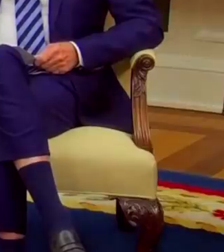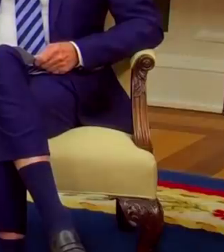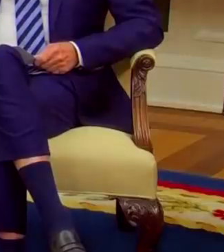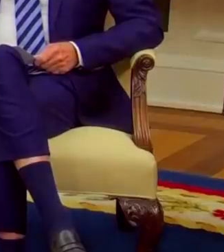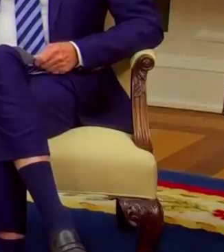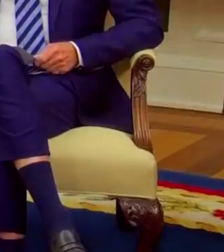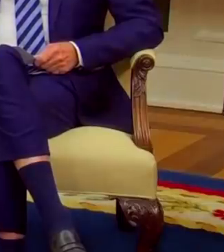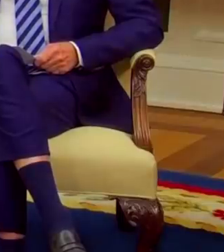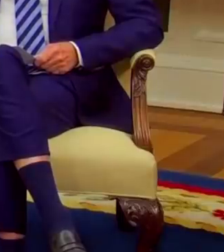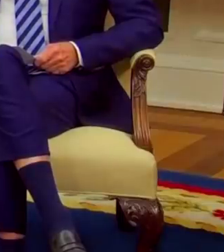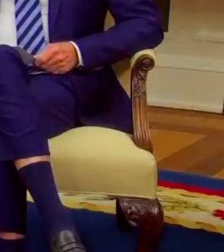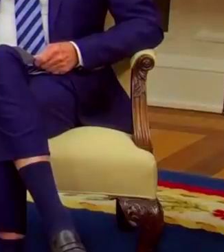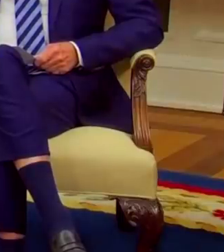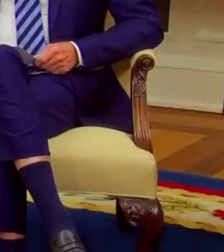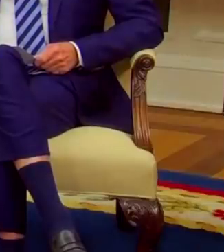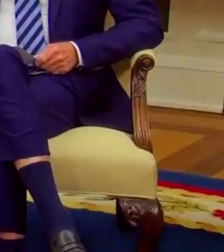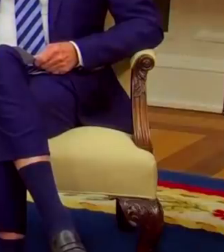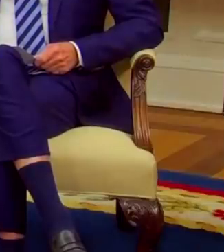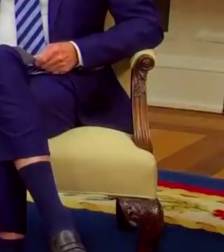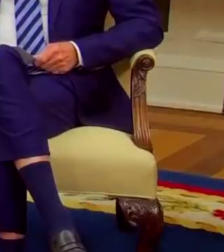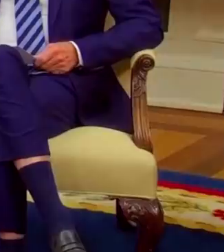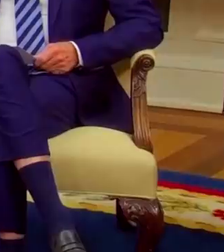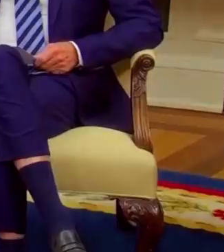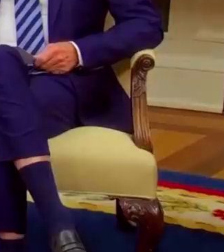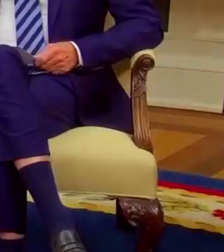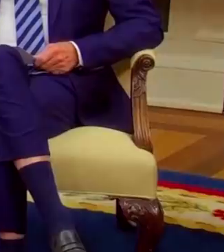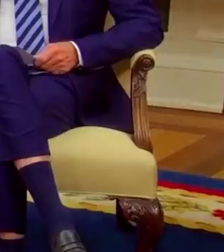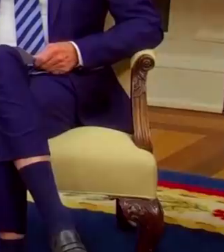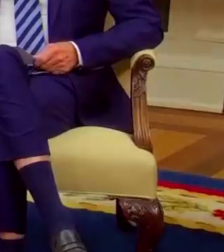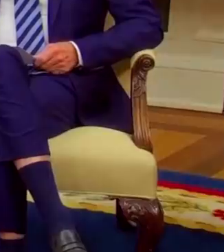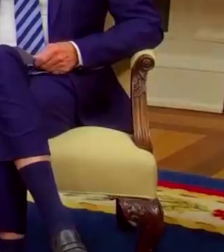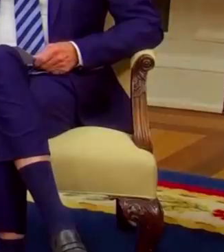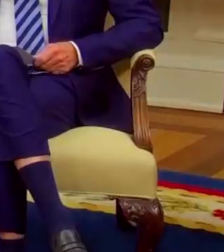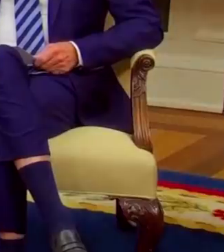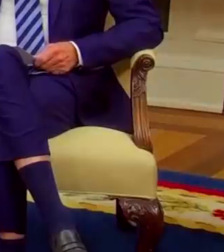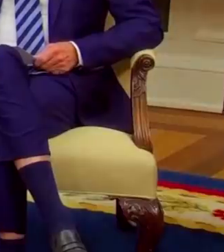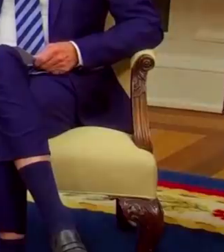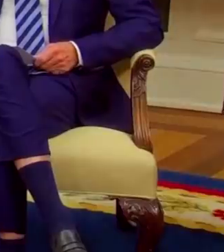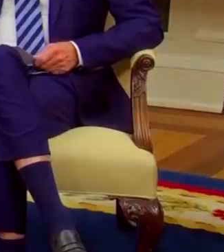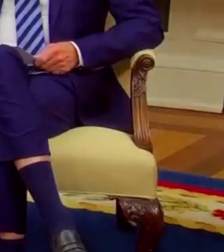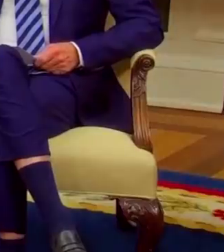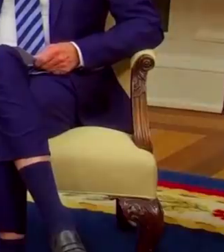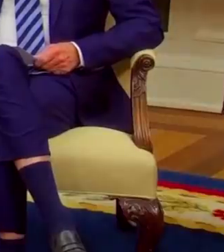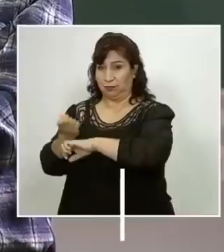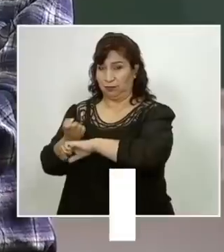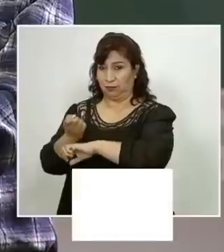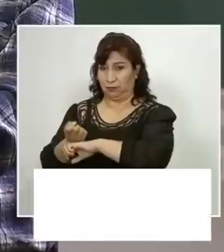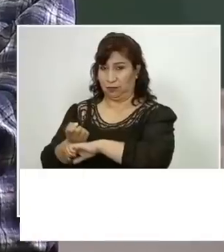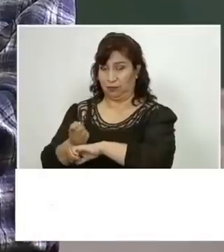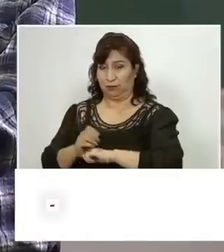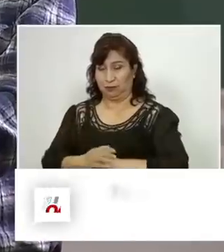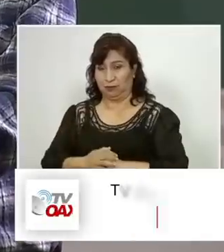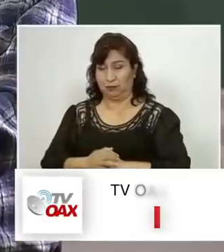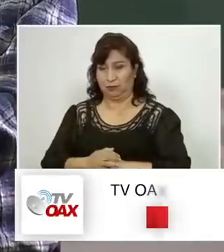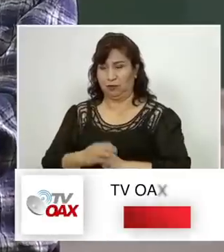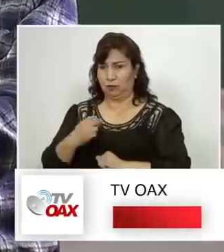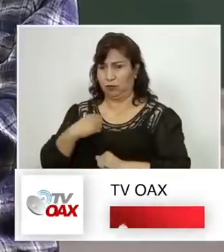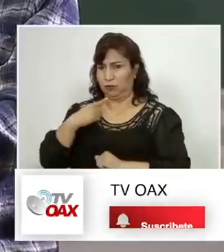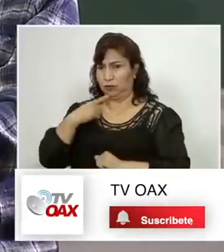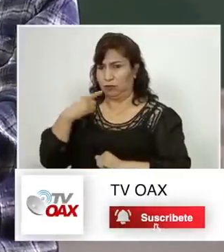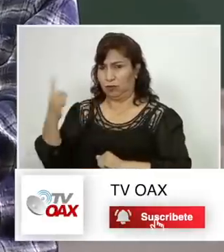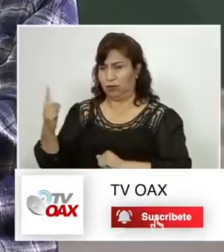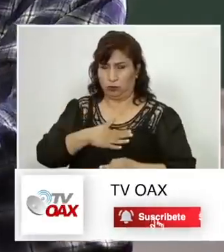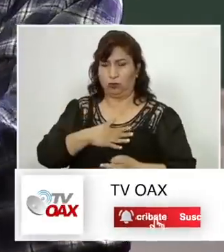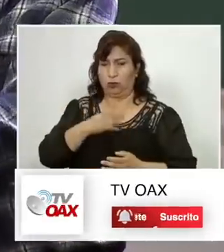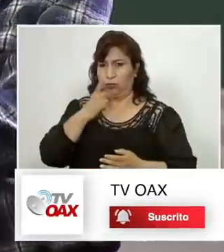propuesta de apoyar a los migrantes. Hasta le dije en la